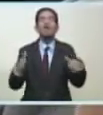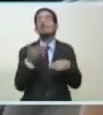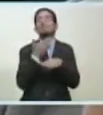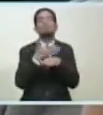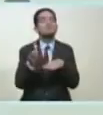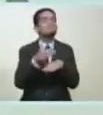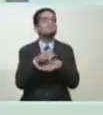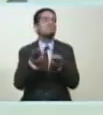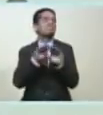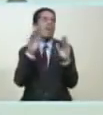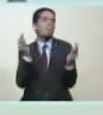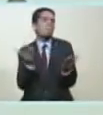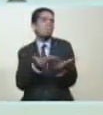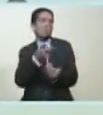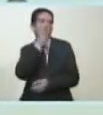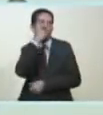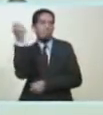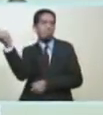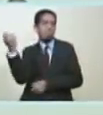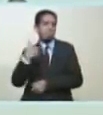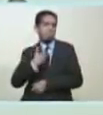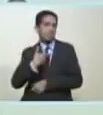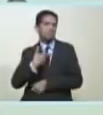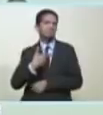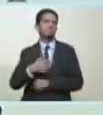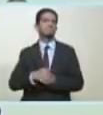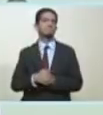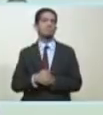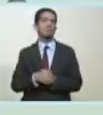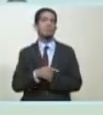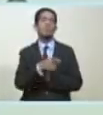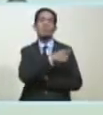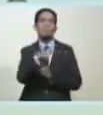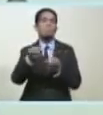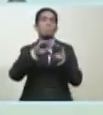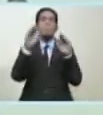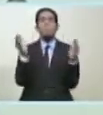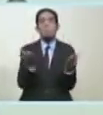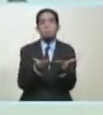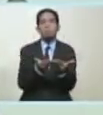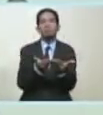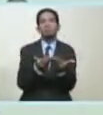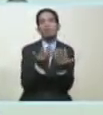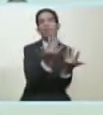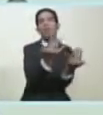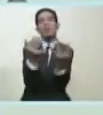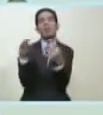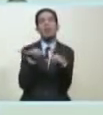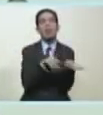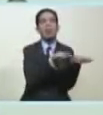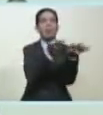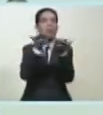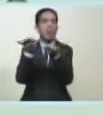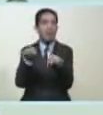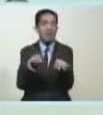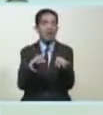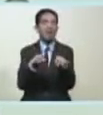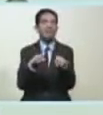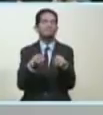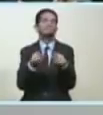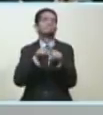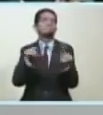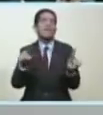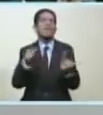esto. Nos resbala. Sigan sacando mentiras, que los pueblos saben dónde está la verdad y los pueblos aman